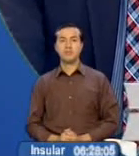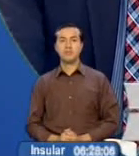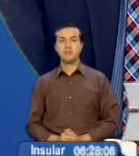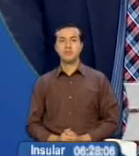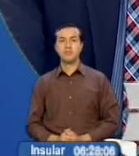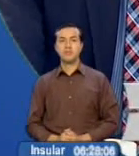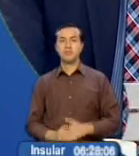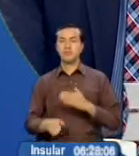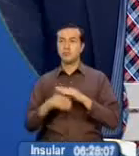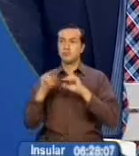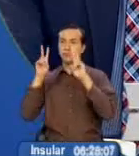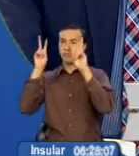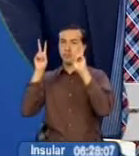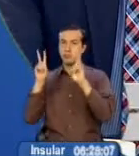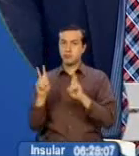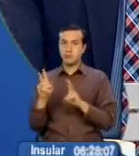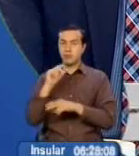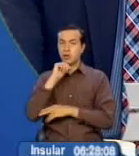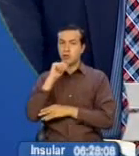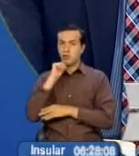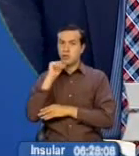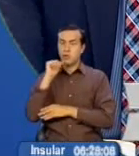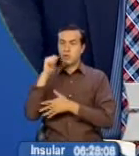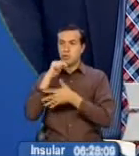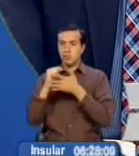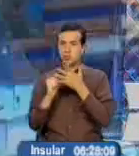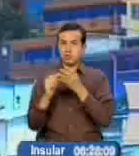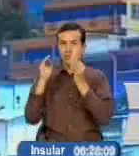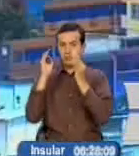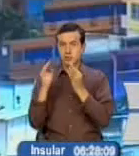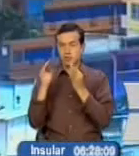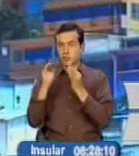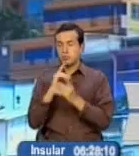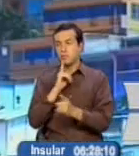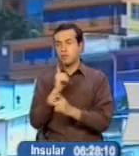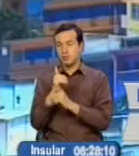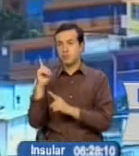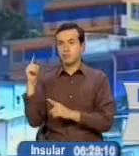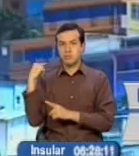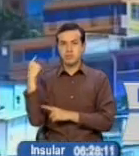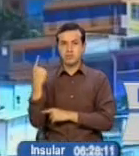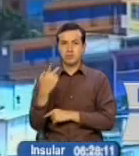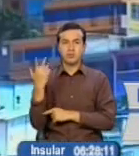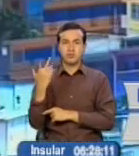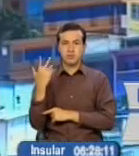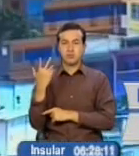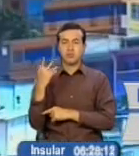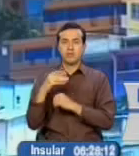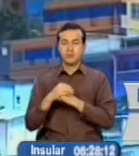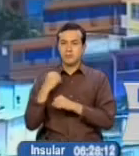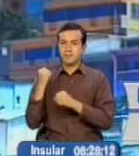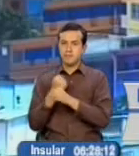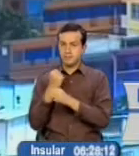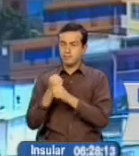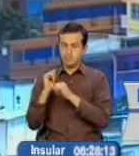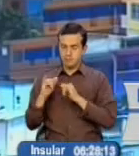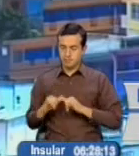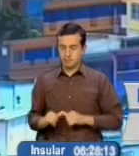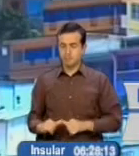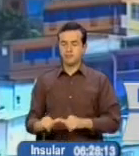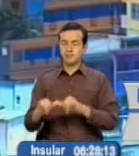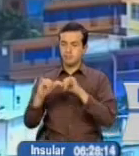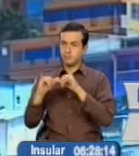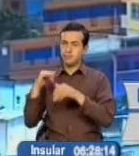Todos los temas que lamentablemente no se han ido abordando de manera adecuada, evidentemente nosotros los iremos trabajando durante